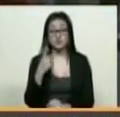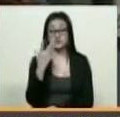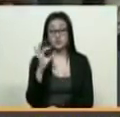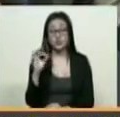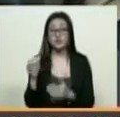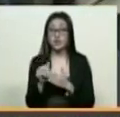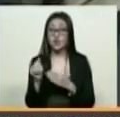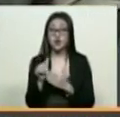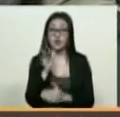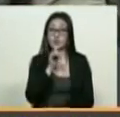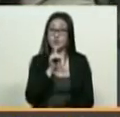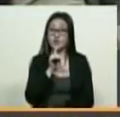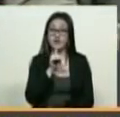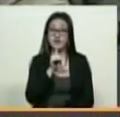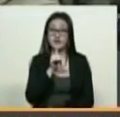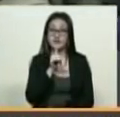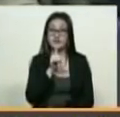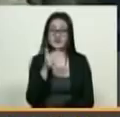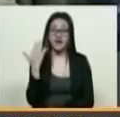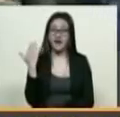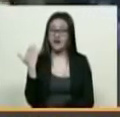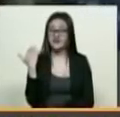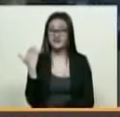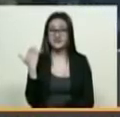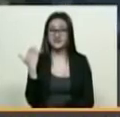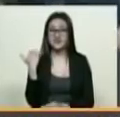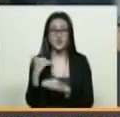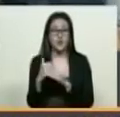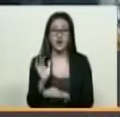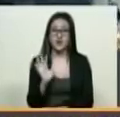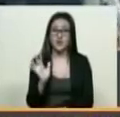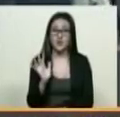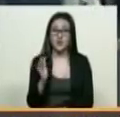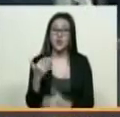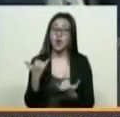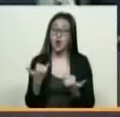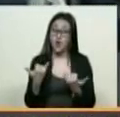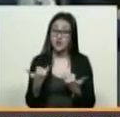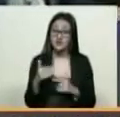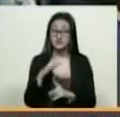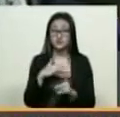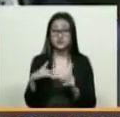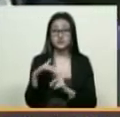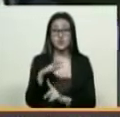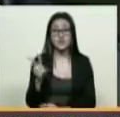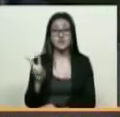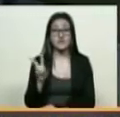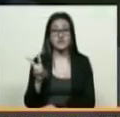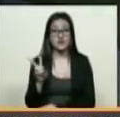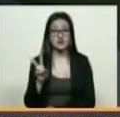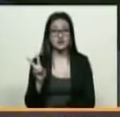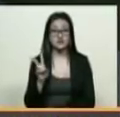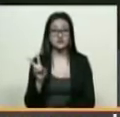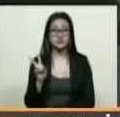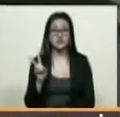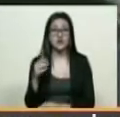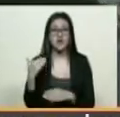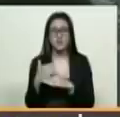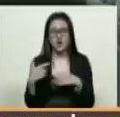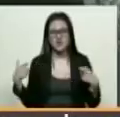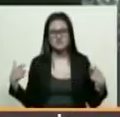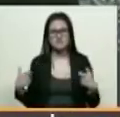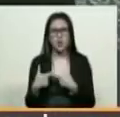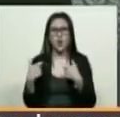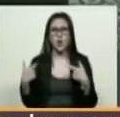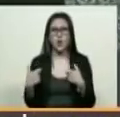$150 ya no existe, y entendemos también que Venezuela está bajo la declaratoria de guerra de la